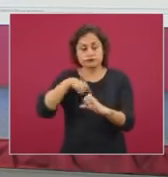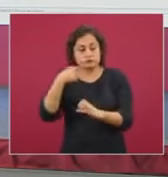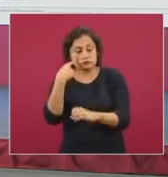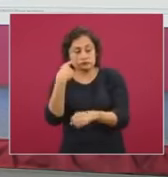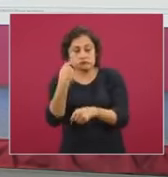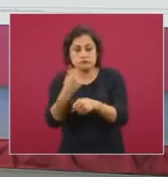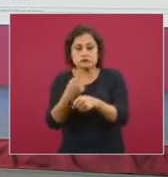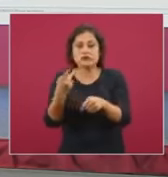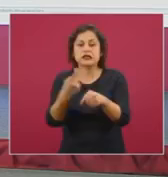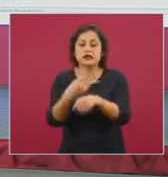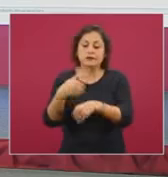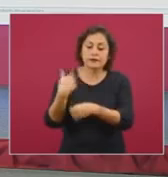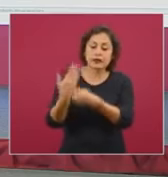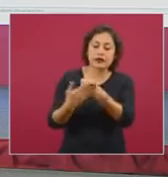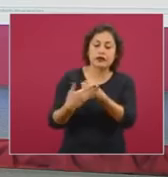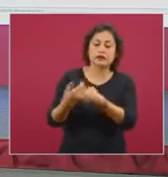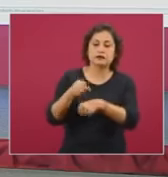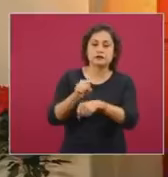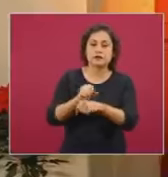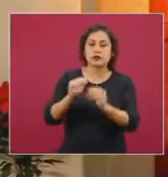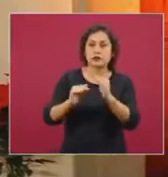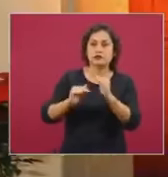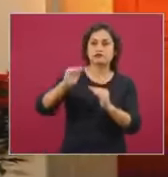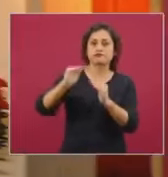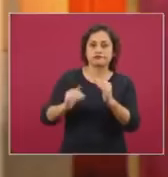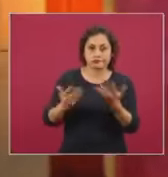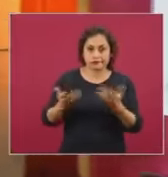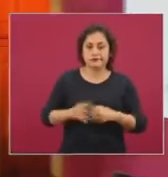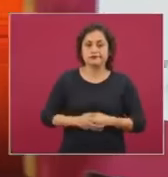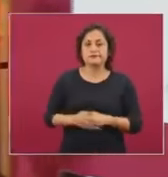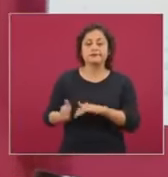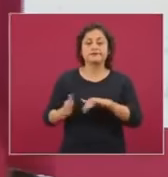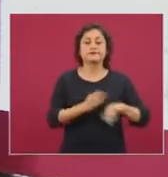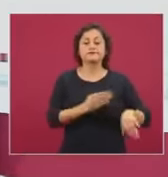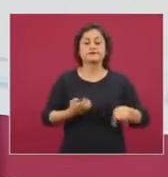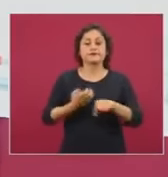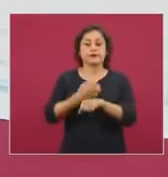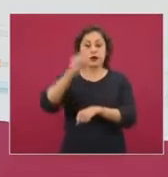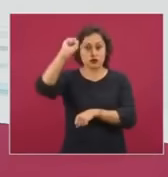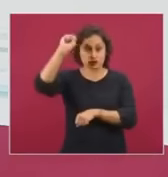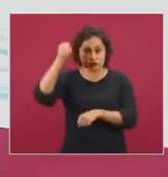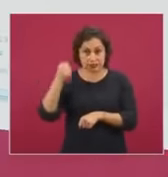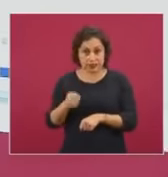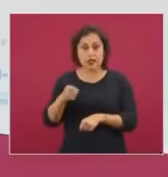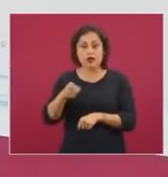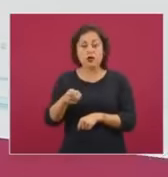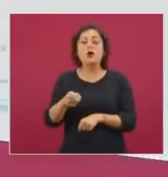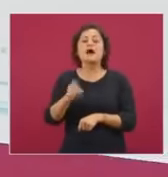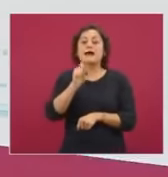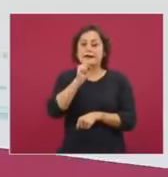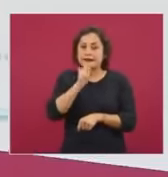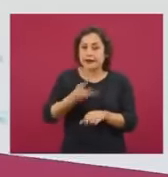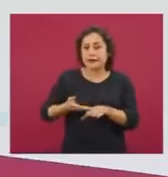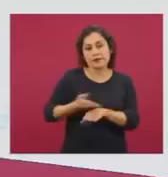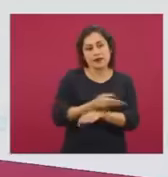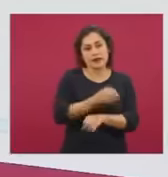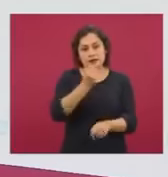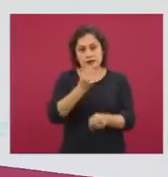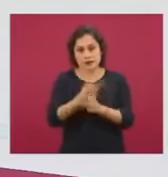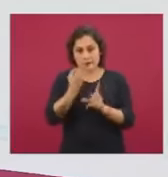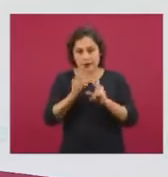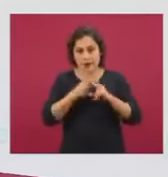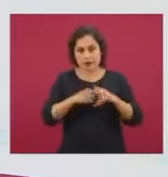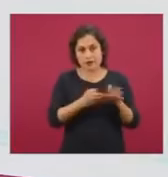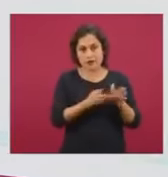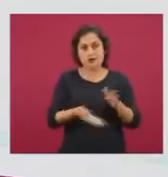tendencia en las próximas semanas. Sinaloa también, de los estados que también empezó tempranamente, tuvo su pico en